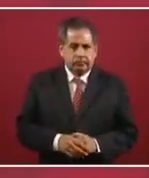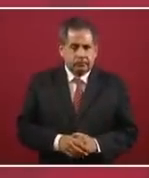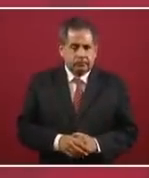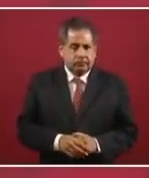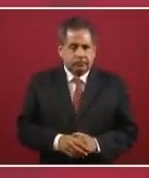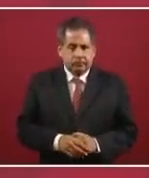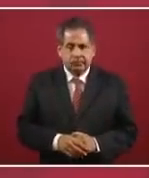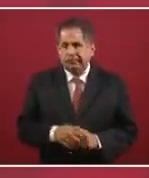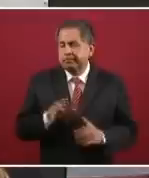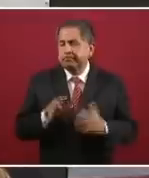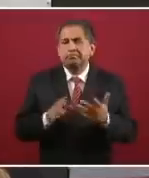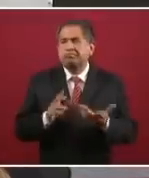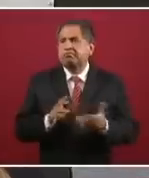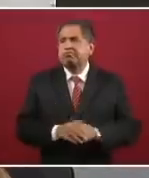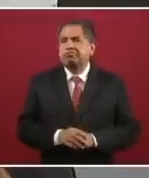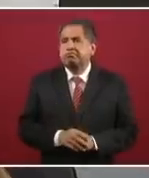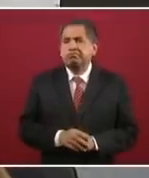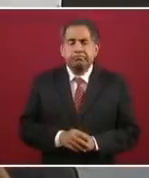a veces